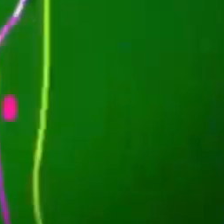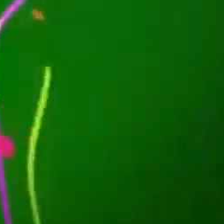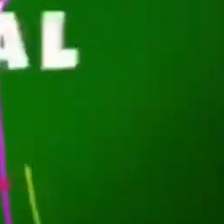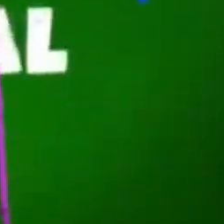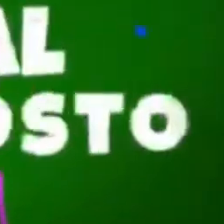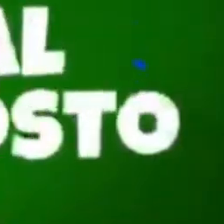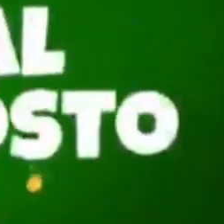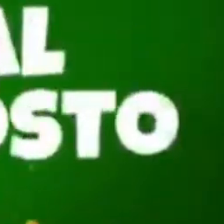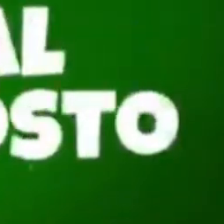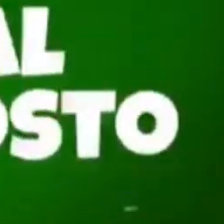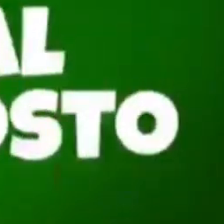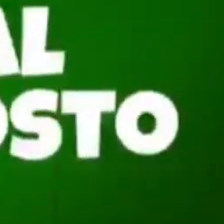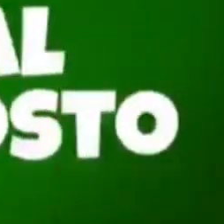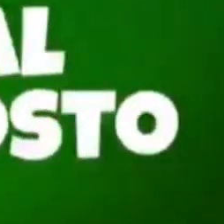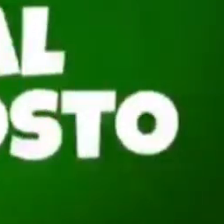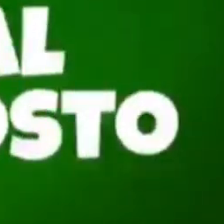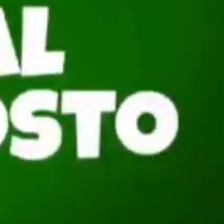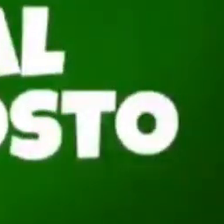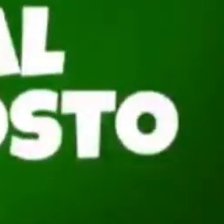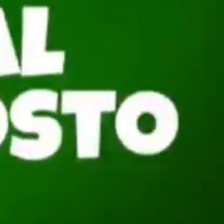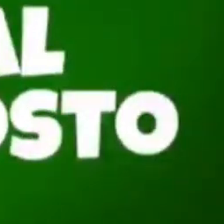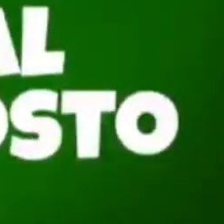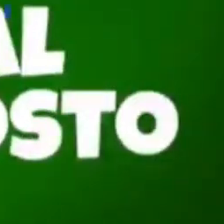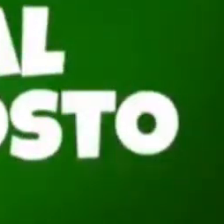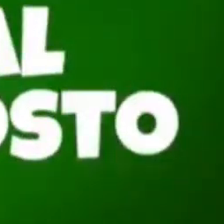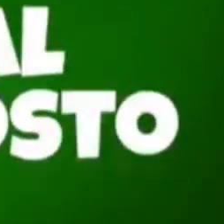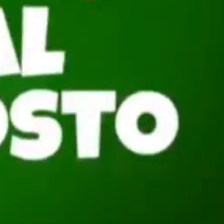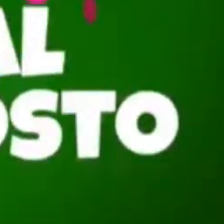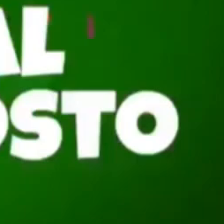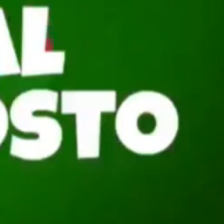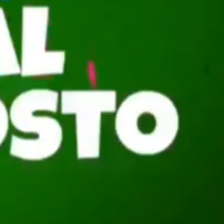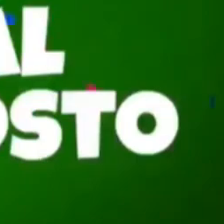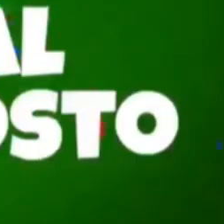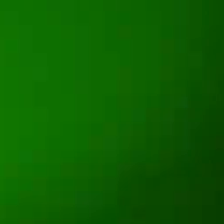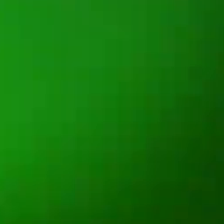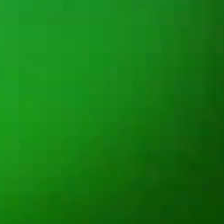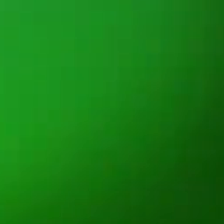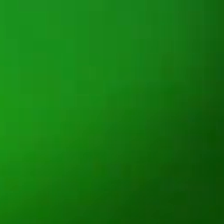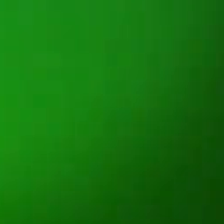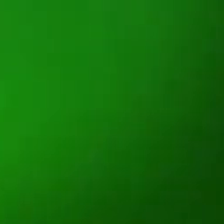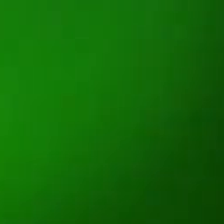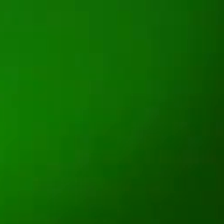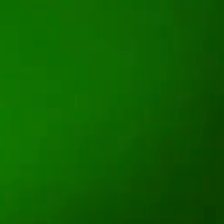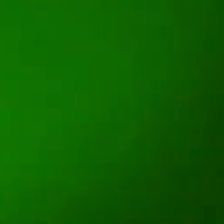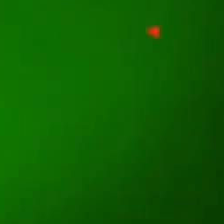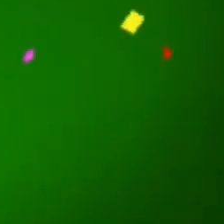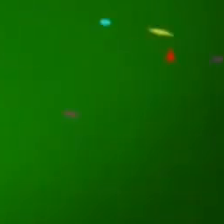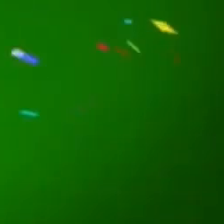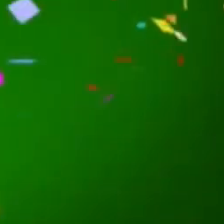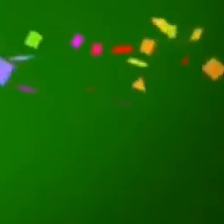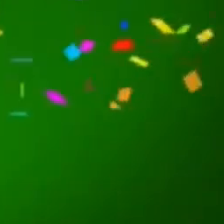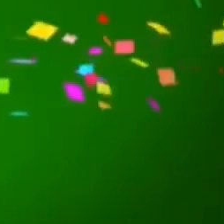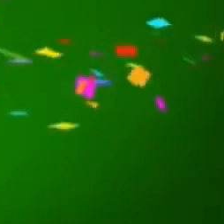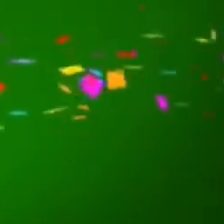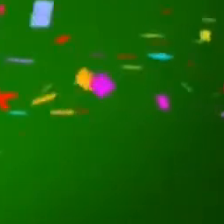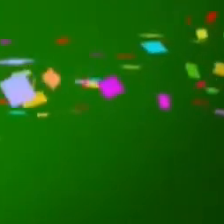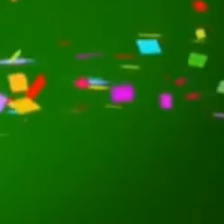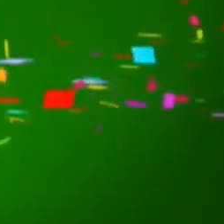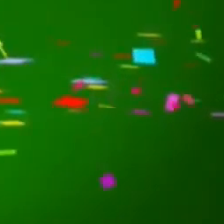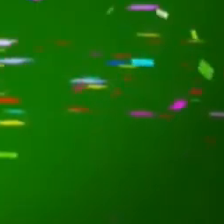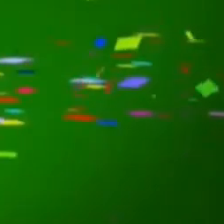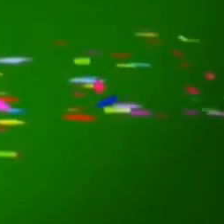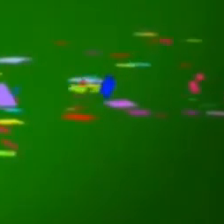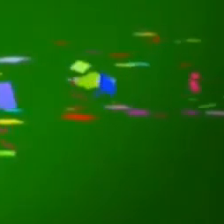del 10 al 70%. Desde el martes 15 al viernes 18 de agosto. La Quinta, donde su plática rinde mucho